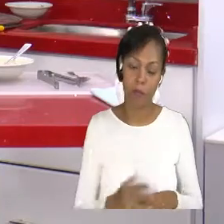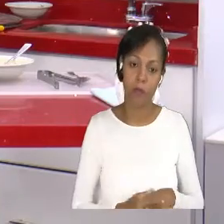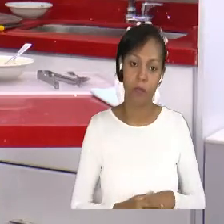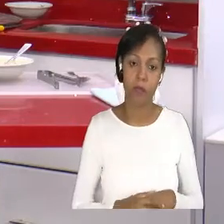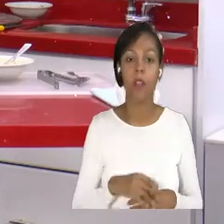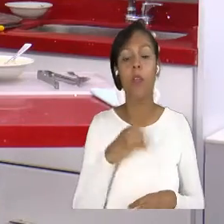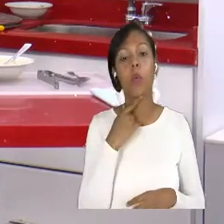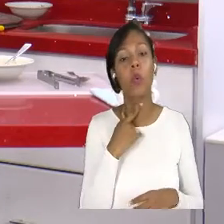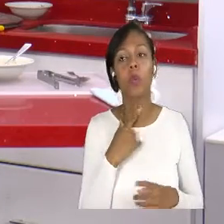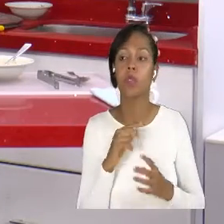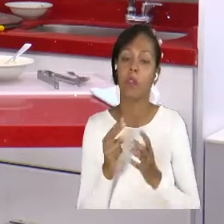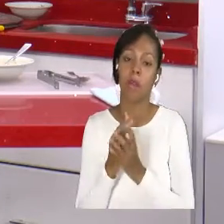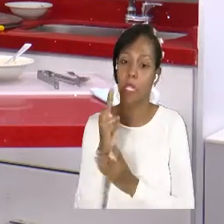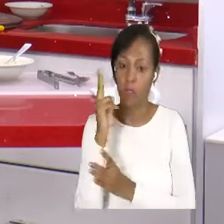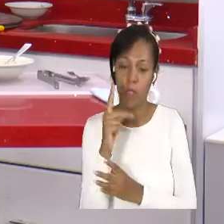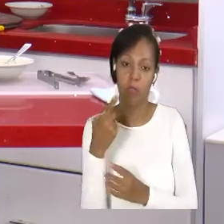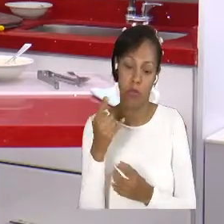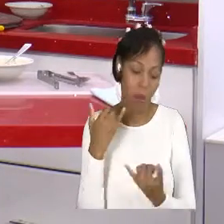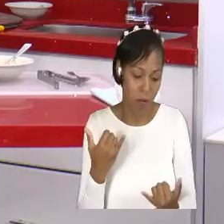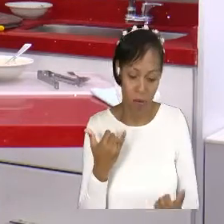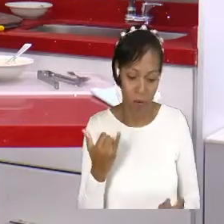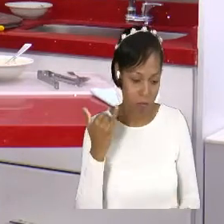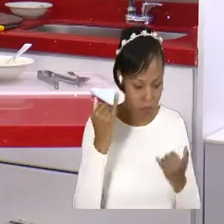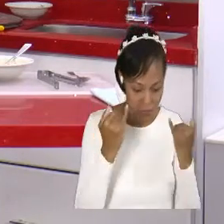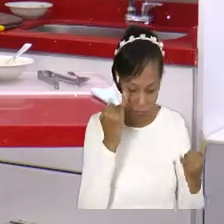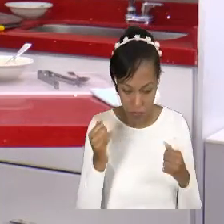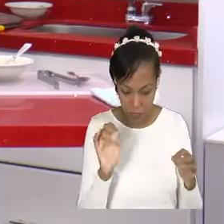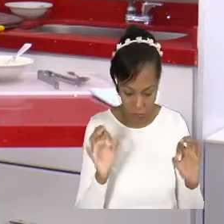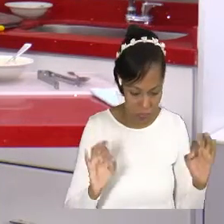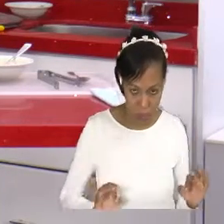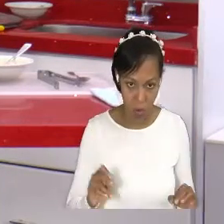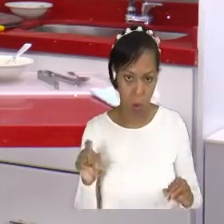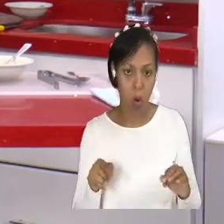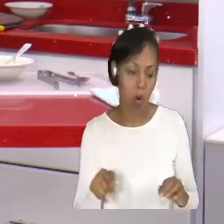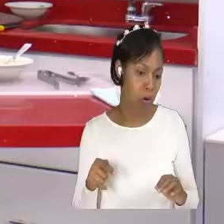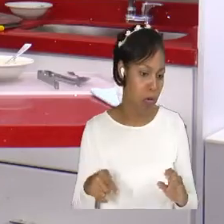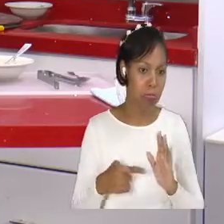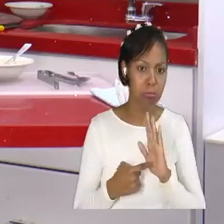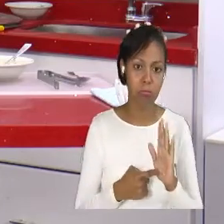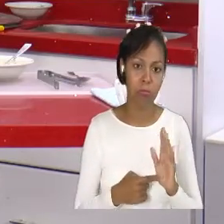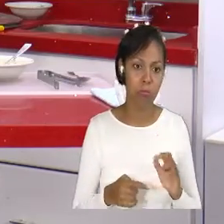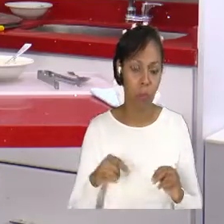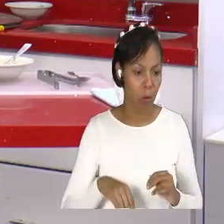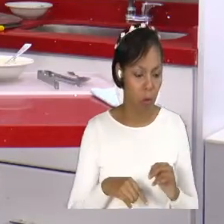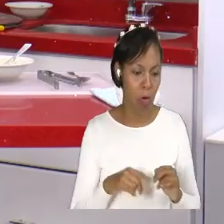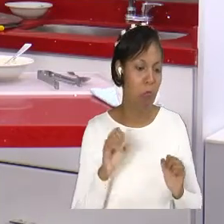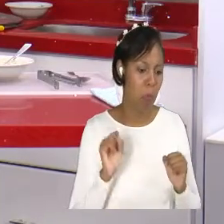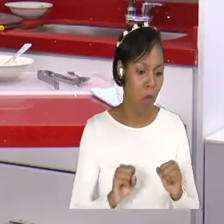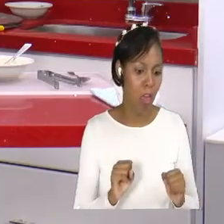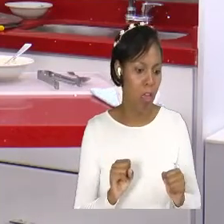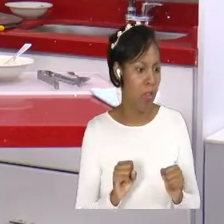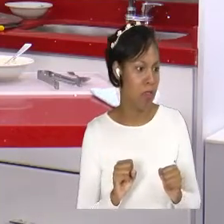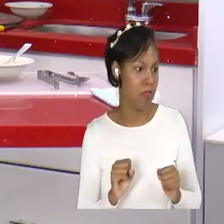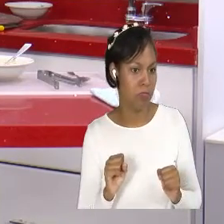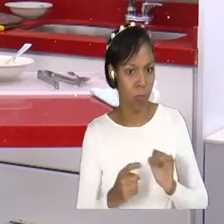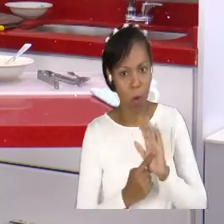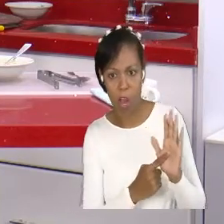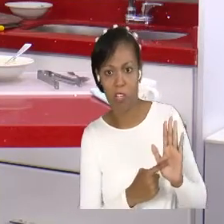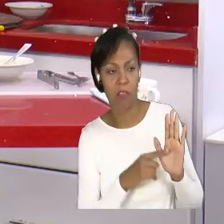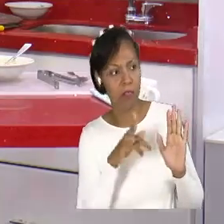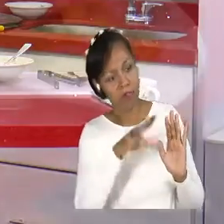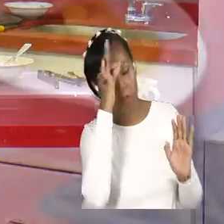vegetariano, es creación del momento. Sí, lo, señor. Lo presentamos hoy y lo hice el domingo. Por primera vez.